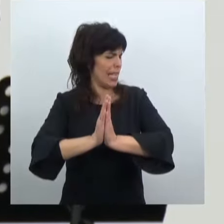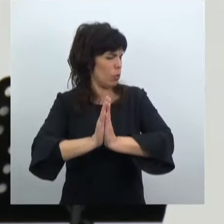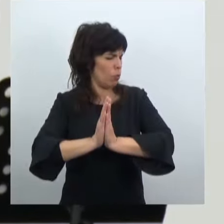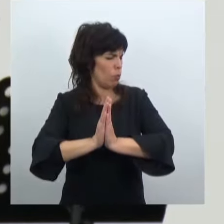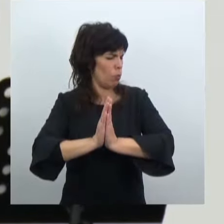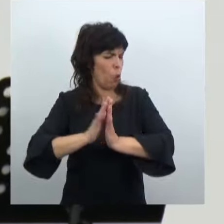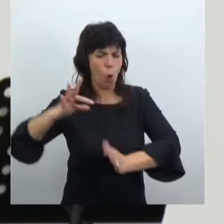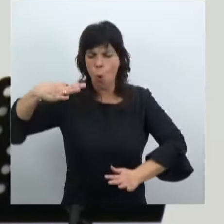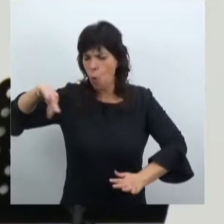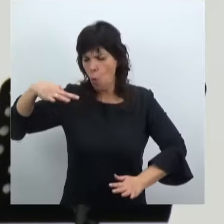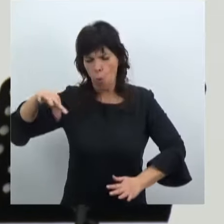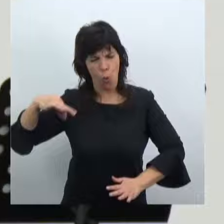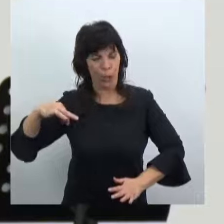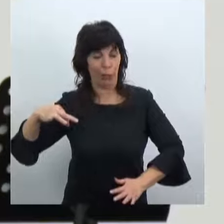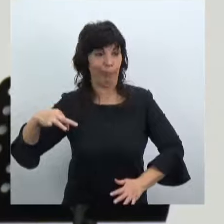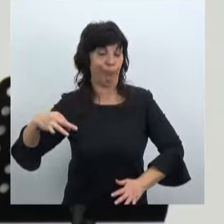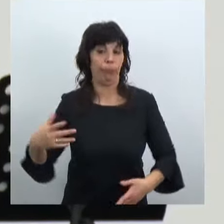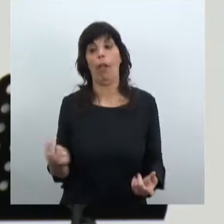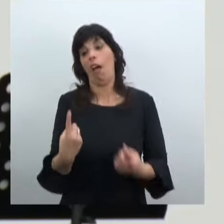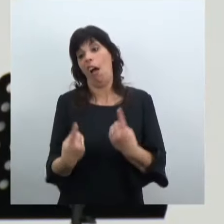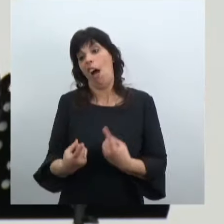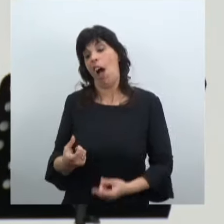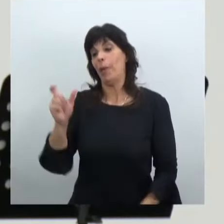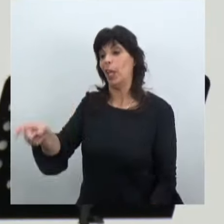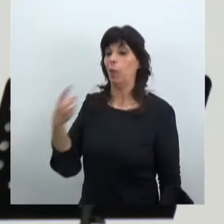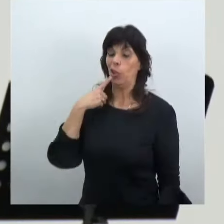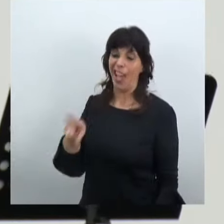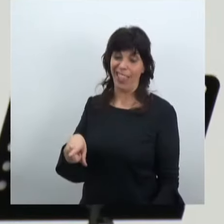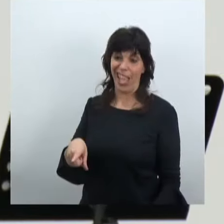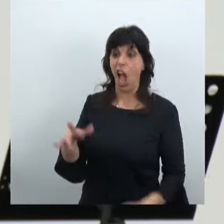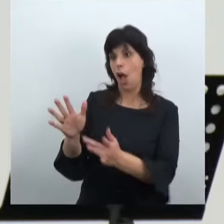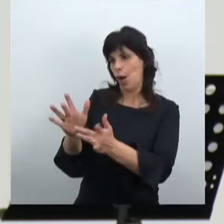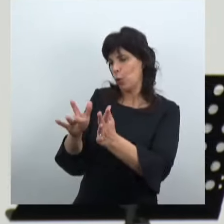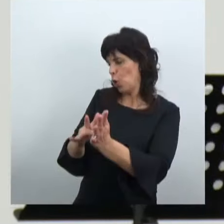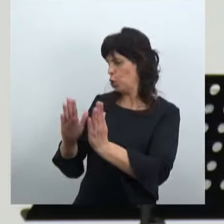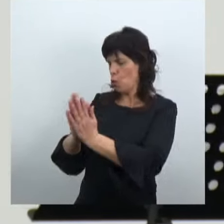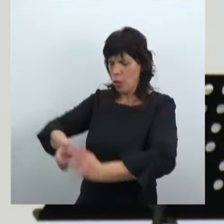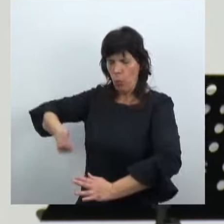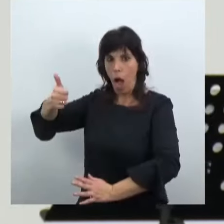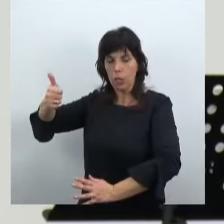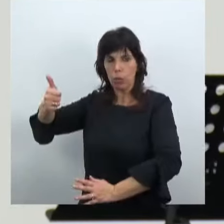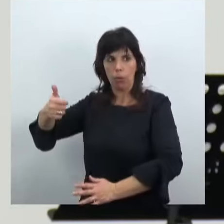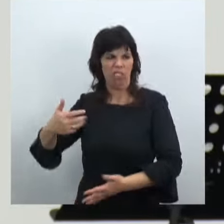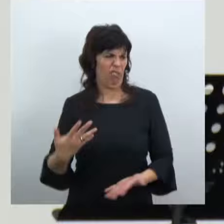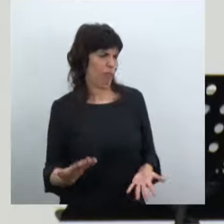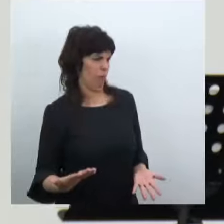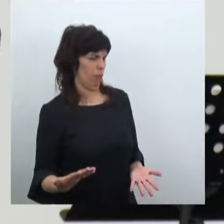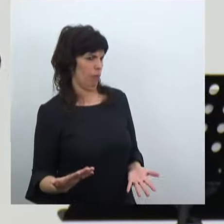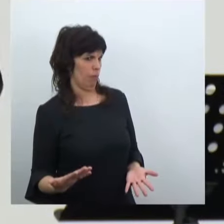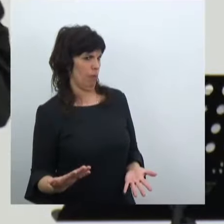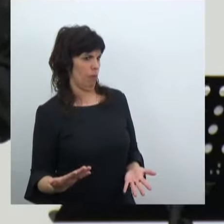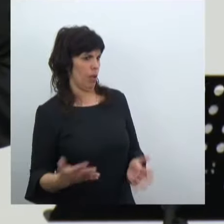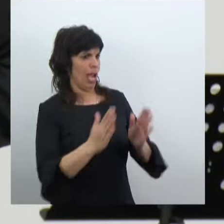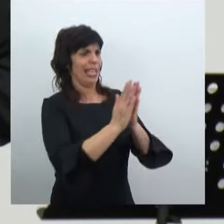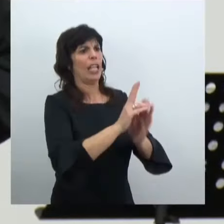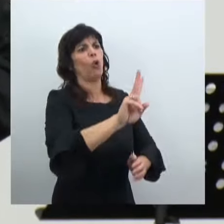tierra, a mí me da gracia cuando yo oigo decir Jesucristo era el más santo. ¿Así? ¿Y quién era el